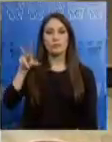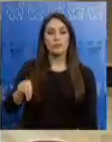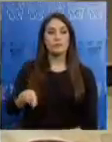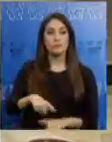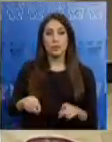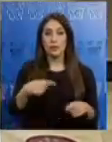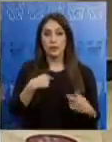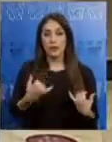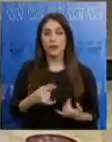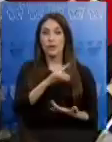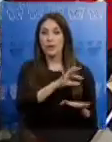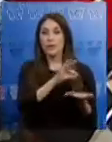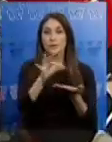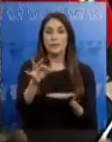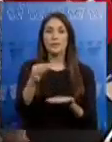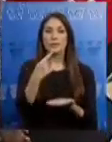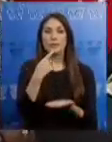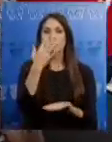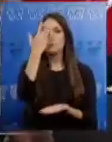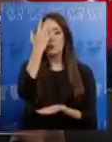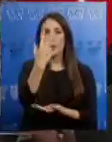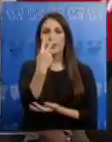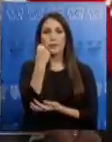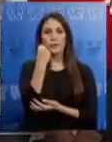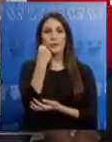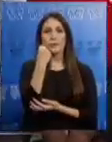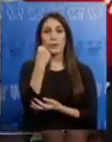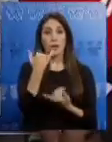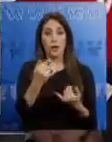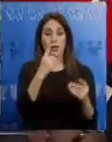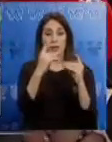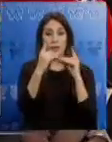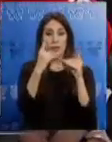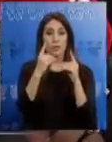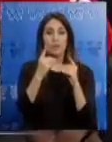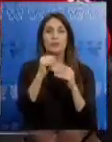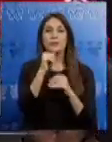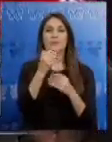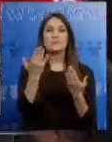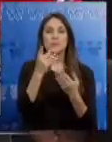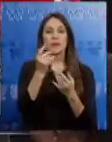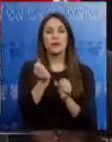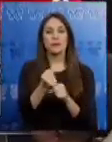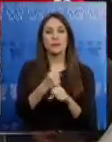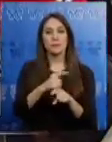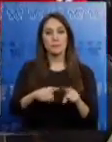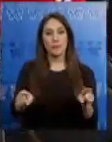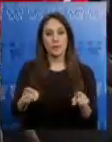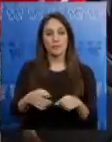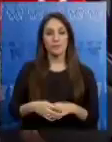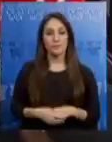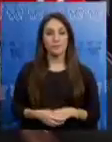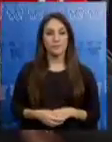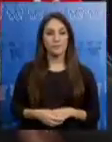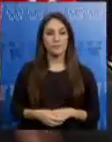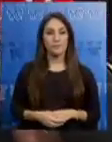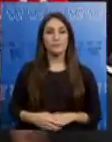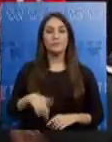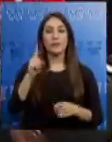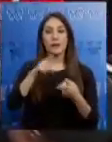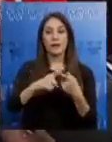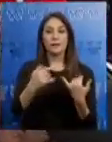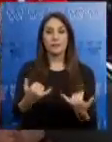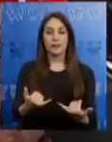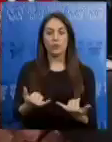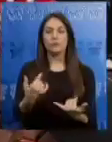representante legal de los distribuidores. Se nos ha pedido primero para los diálogos que se levante la medida, lo que no vamos a hacer hasta el día de hoy en la